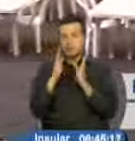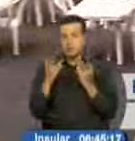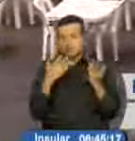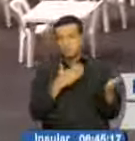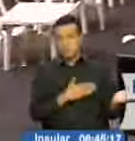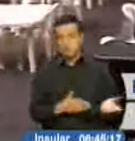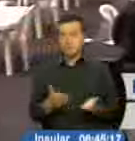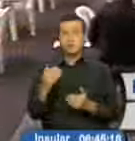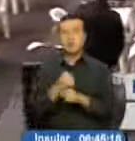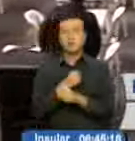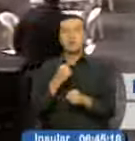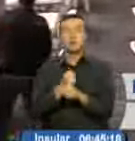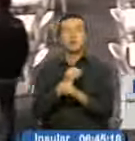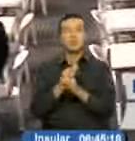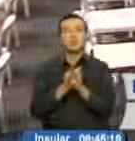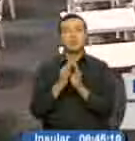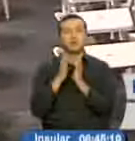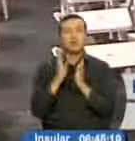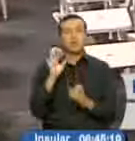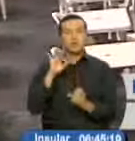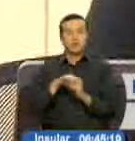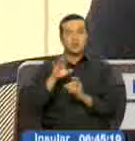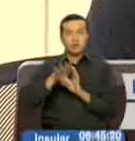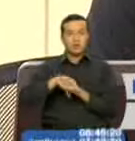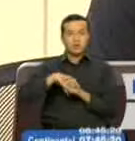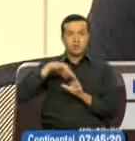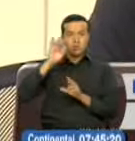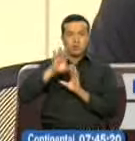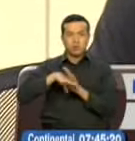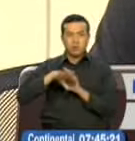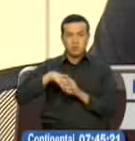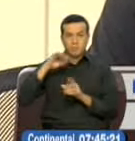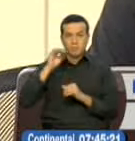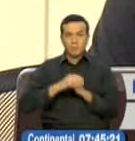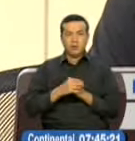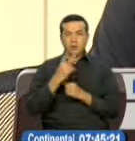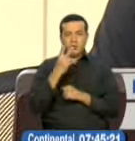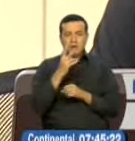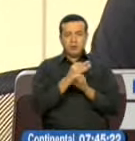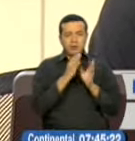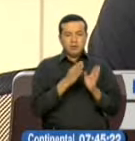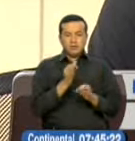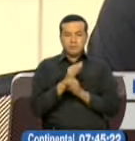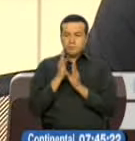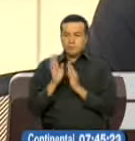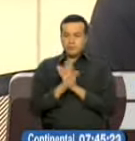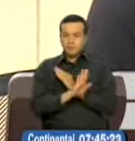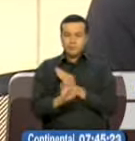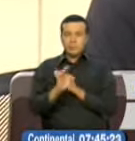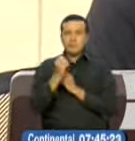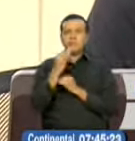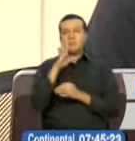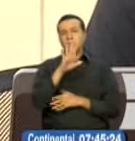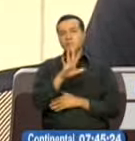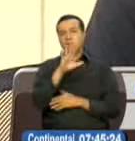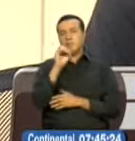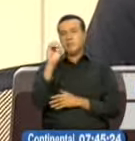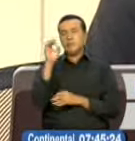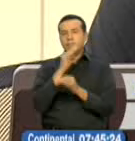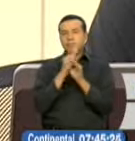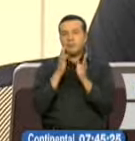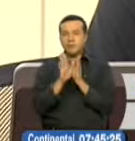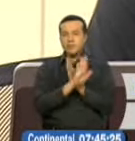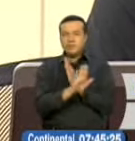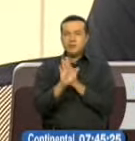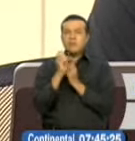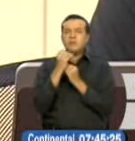donde trabajarán funcionarios electorales por sorteo. Se compone de dos funcionarios electorales. Ahí tendremos ya un mínimo de 500 funcionarios. Vamos